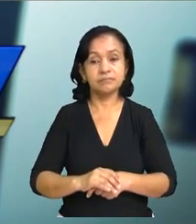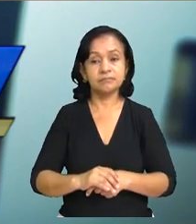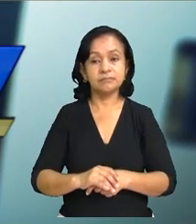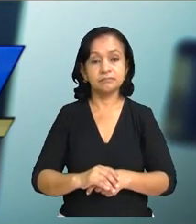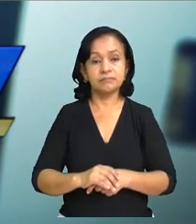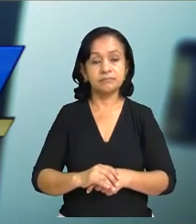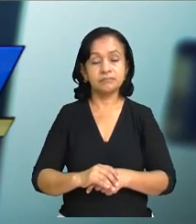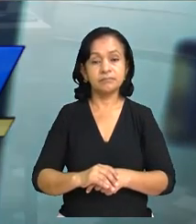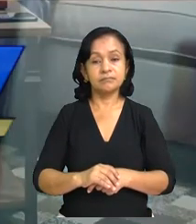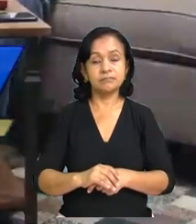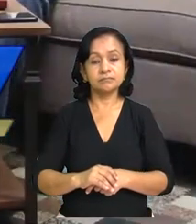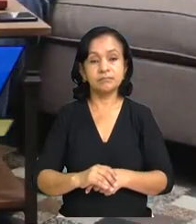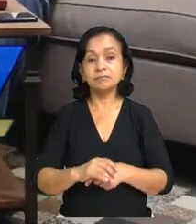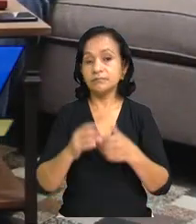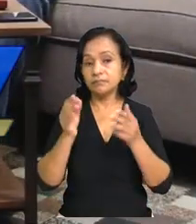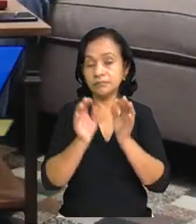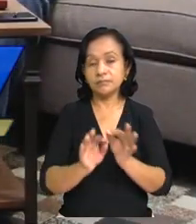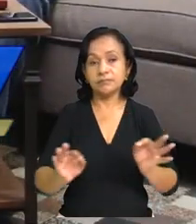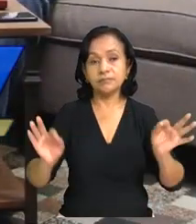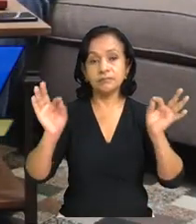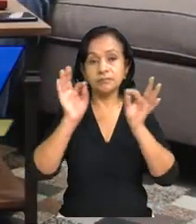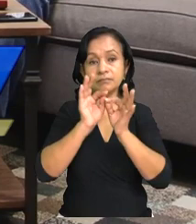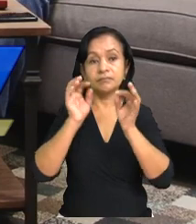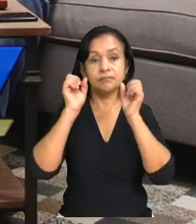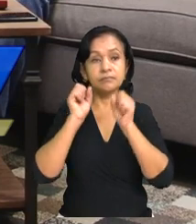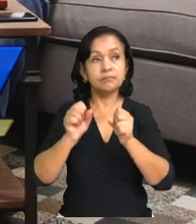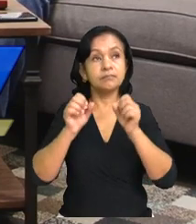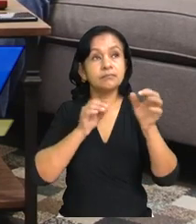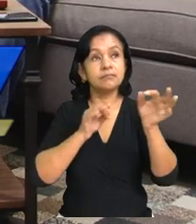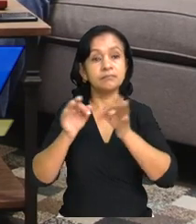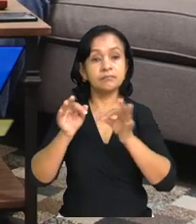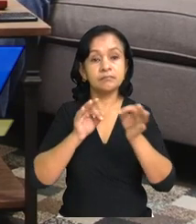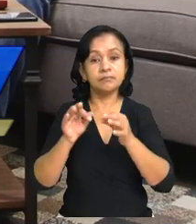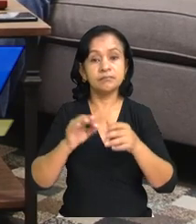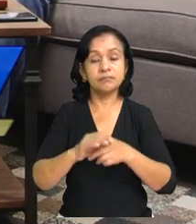¿Y cuán importante es ese proceso que usted ha mencionado, compañero, dentro de la gestión?